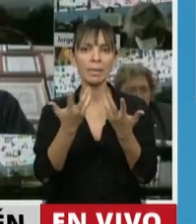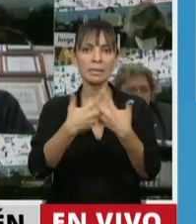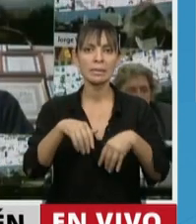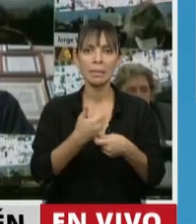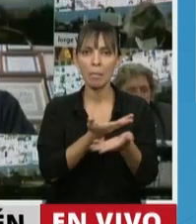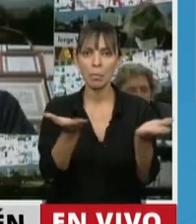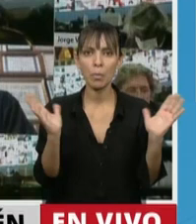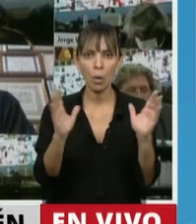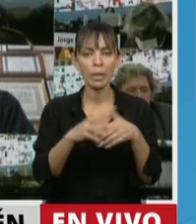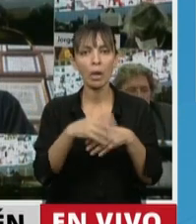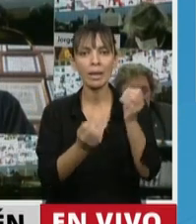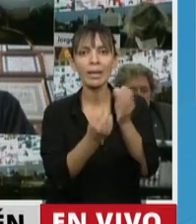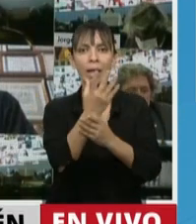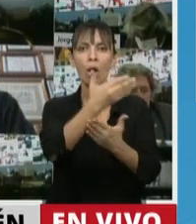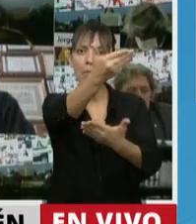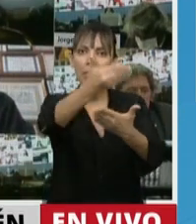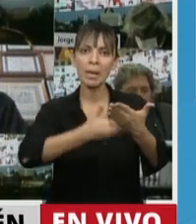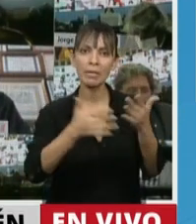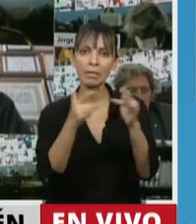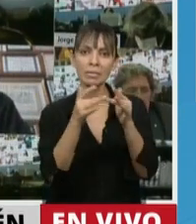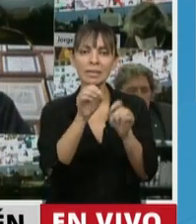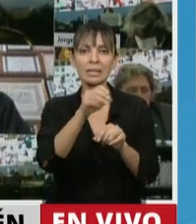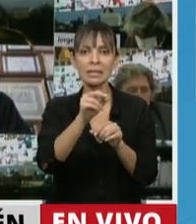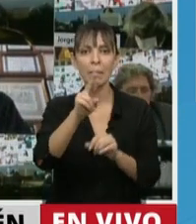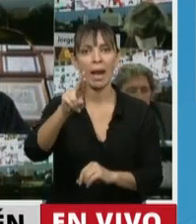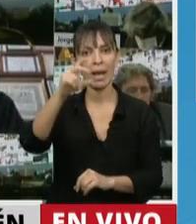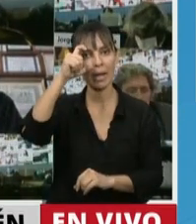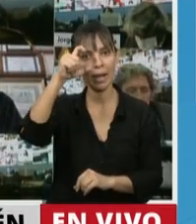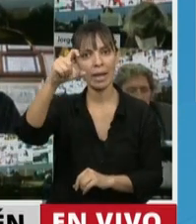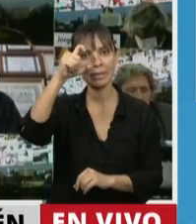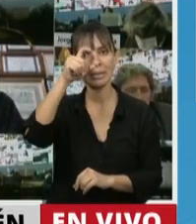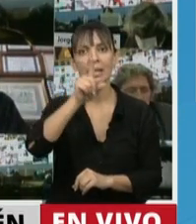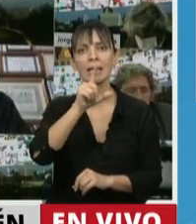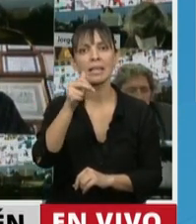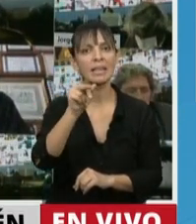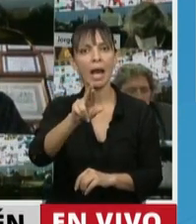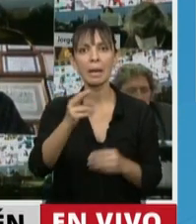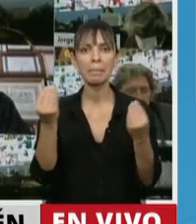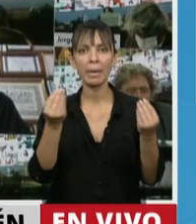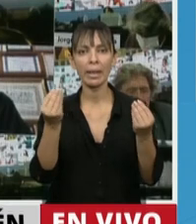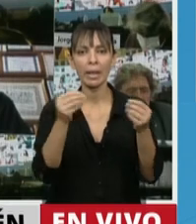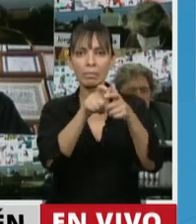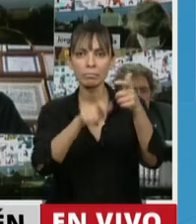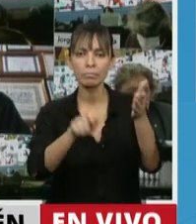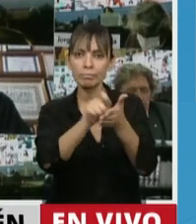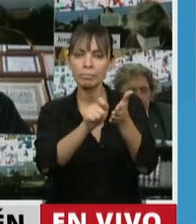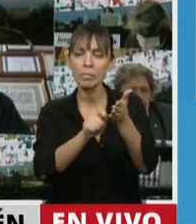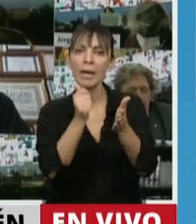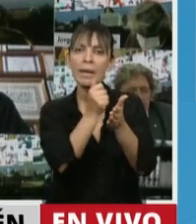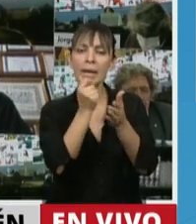desarrolló una plataforma digital denominada Recetar para la prescripción de medicamentos específicos,